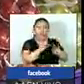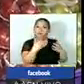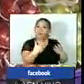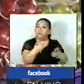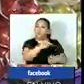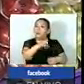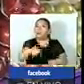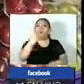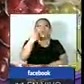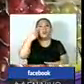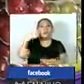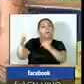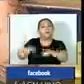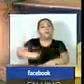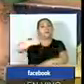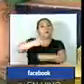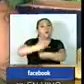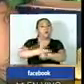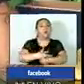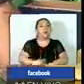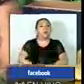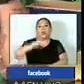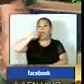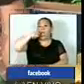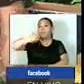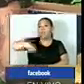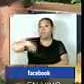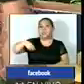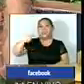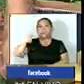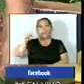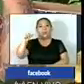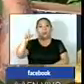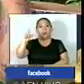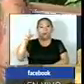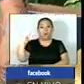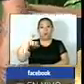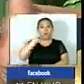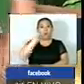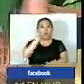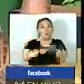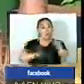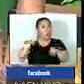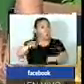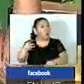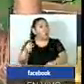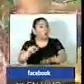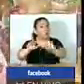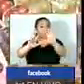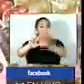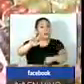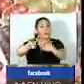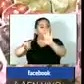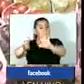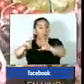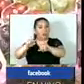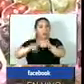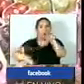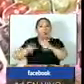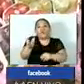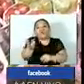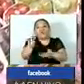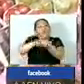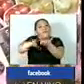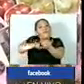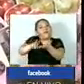importadas desde Guatemala. La manzana gala estaba a 30, ahora está a 36. Del kiwi estaba a 22, ha subido a